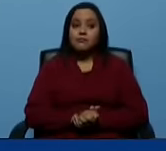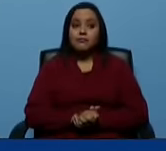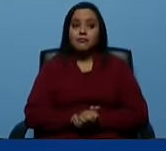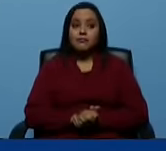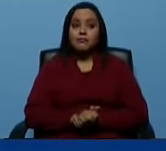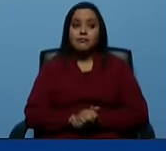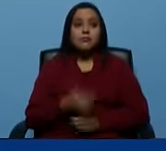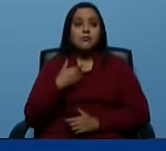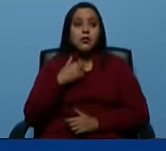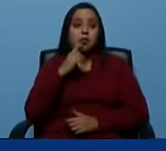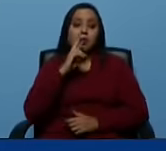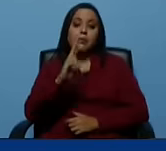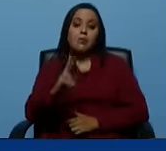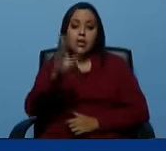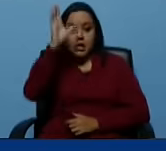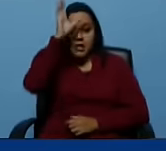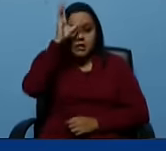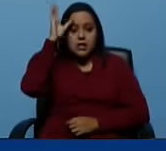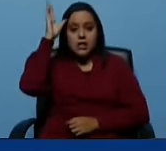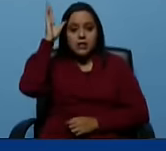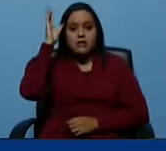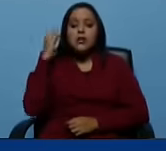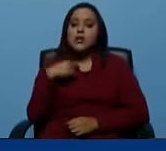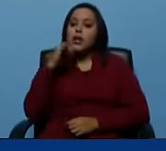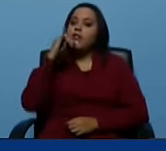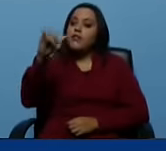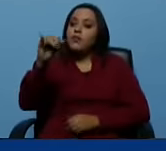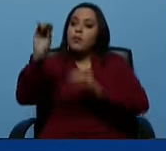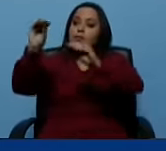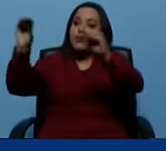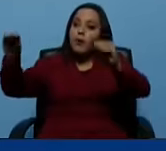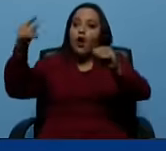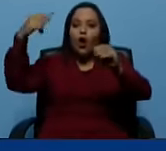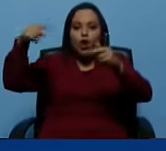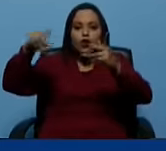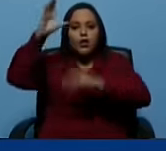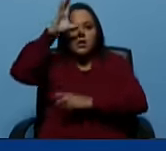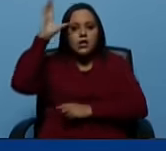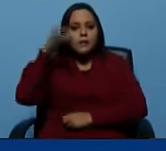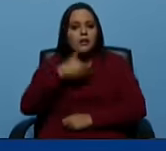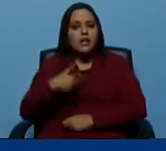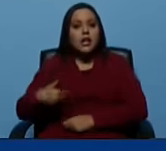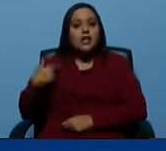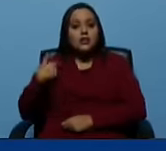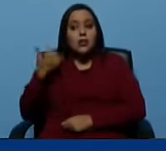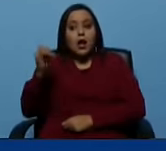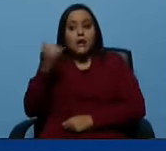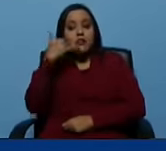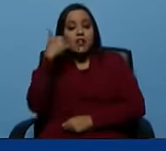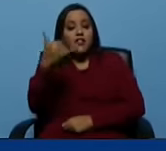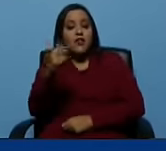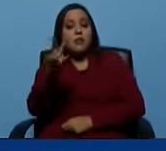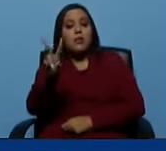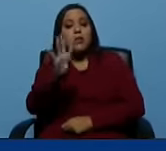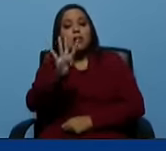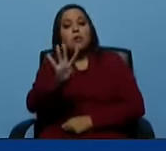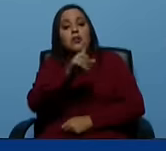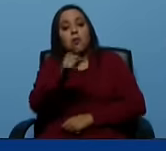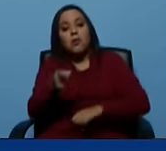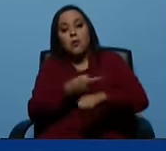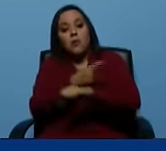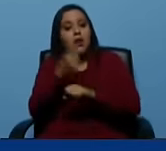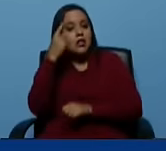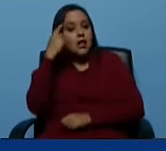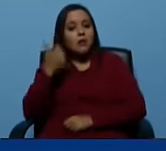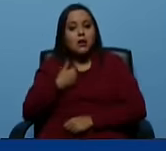Entonces yo lo único que respondí al canciller, informa a las cancillerías, que le informa a los presidentes, que yo estoy al teléfono las 24 horas del día, de todos los